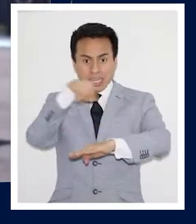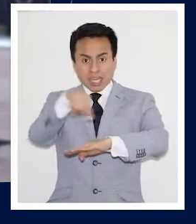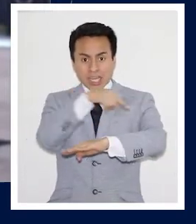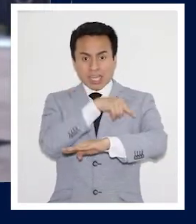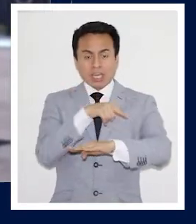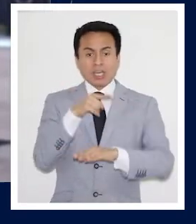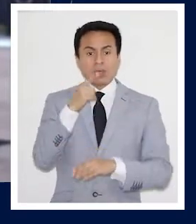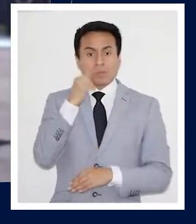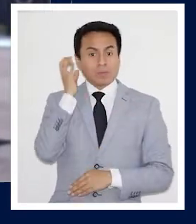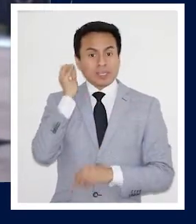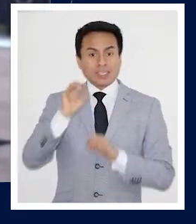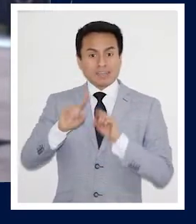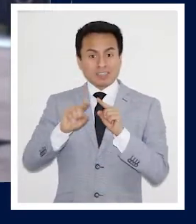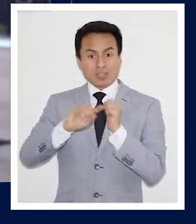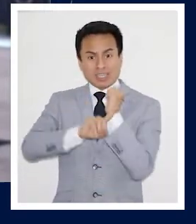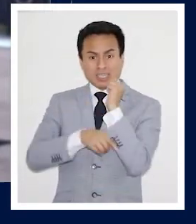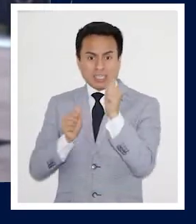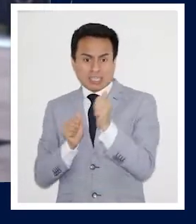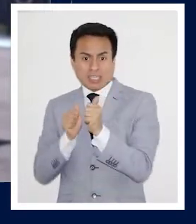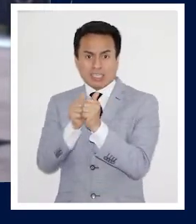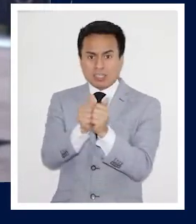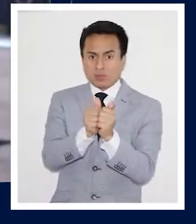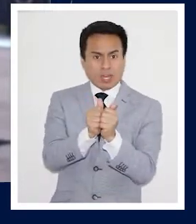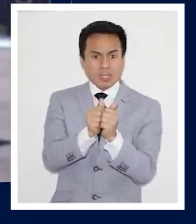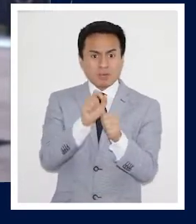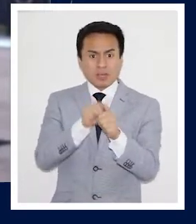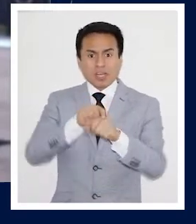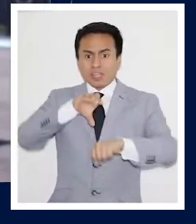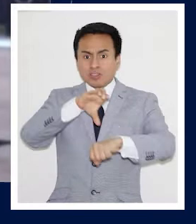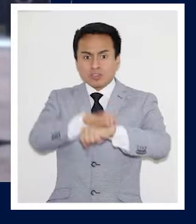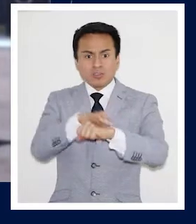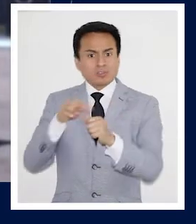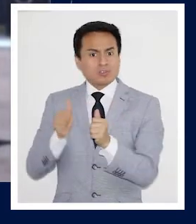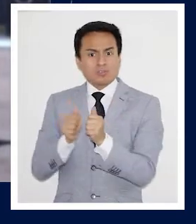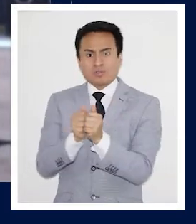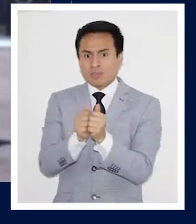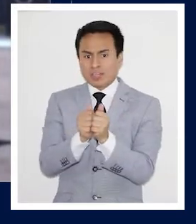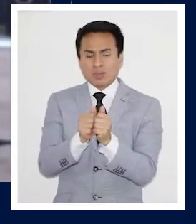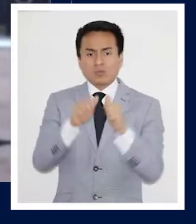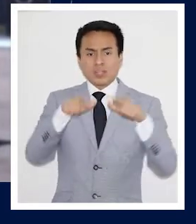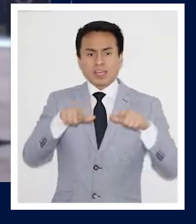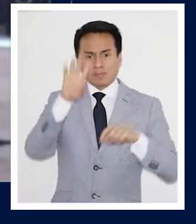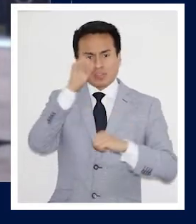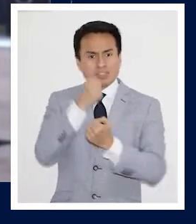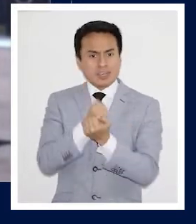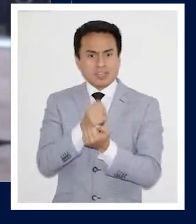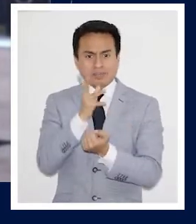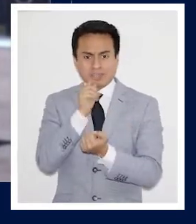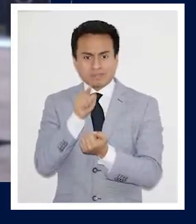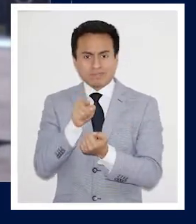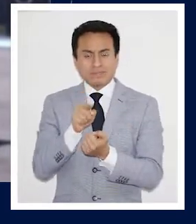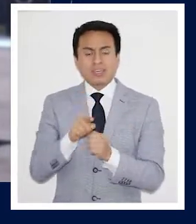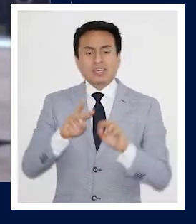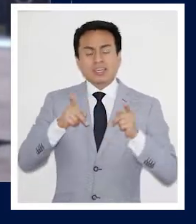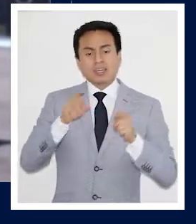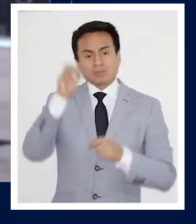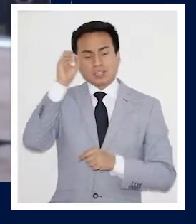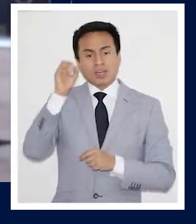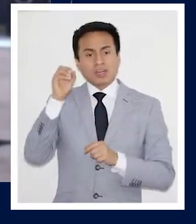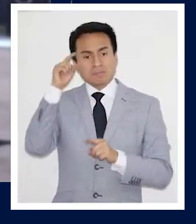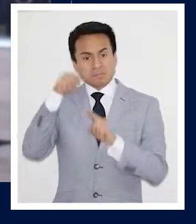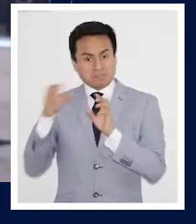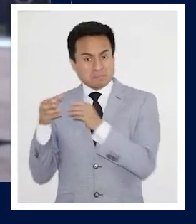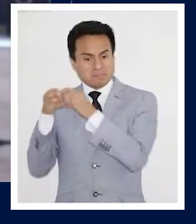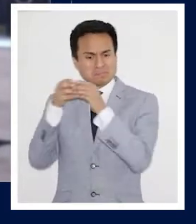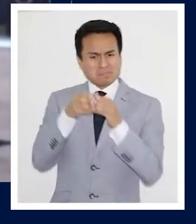país, él o la defensora no estuvo presente en los primeros momentos de la detención en las unidades policiales. Por lo que a juicio